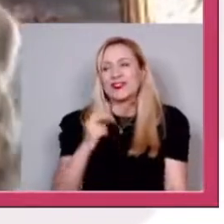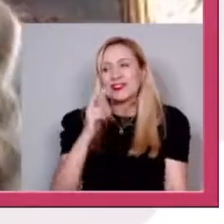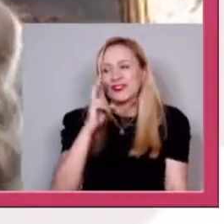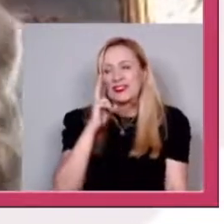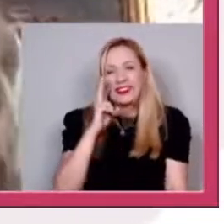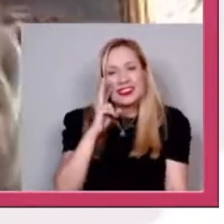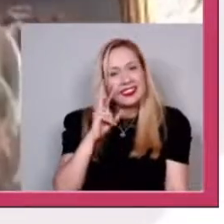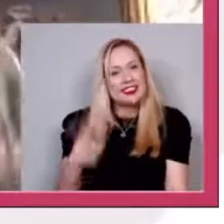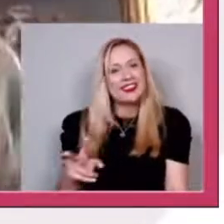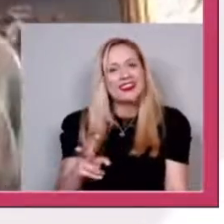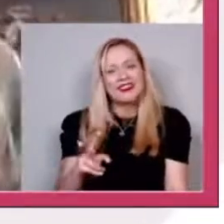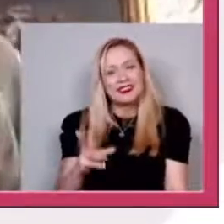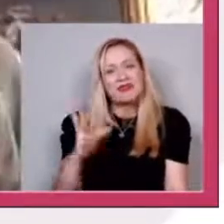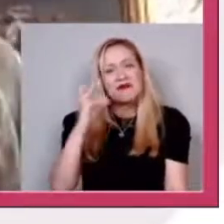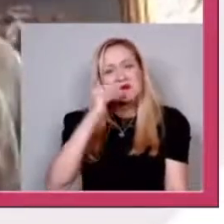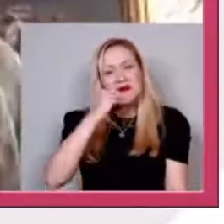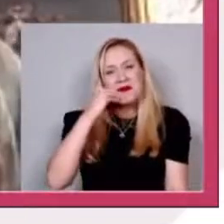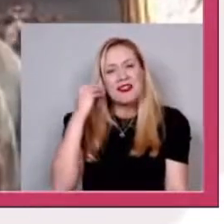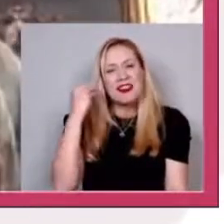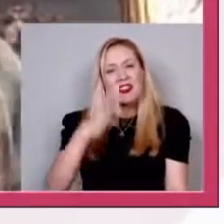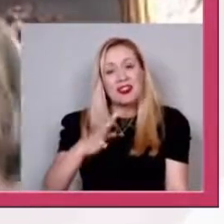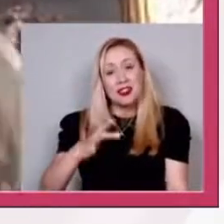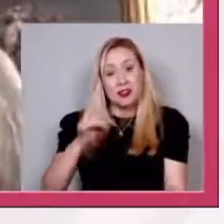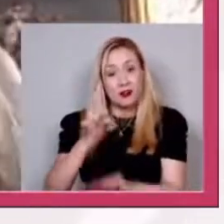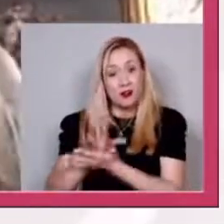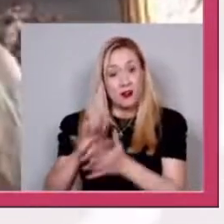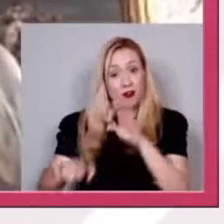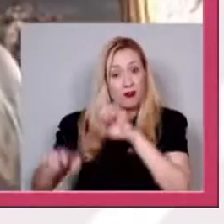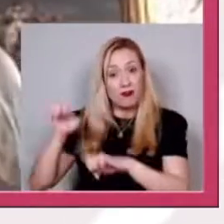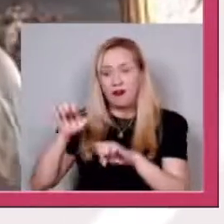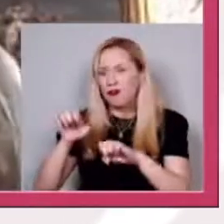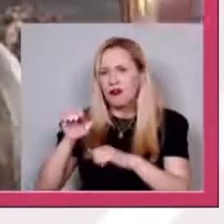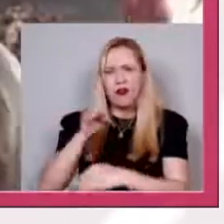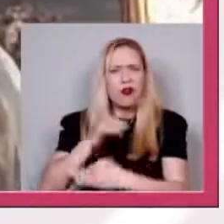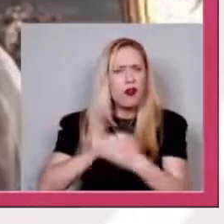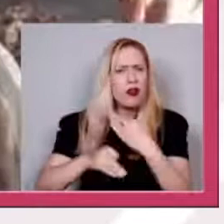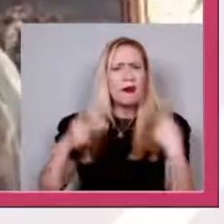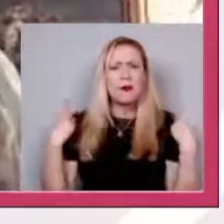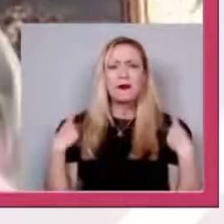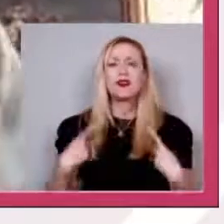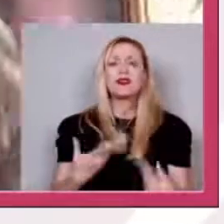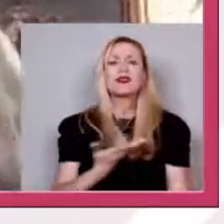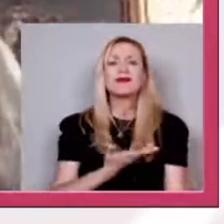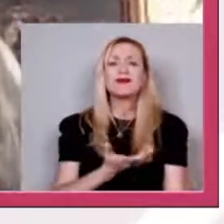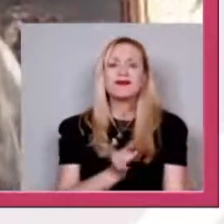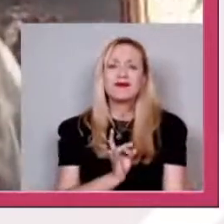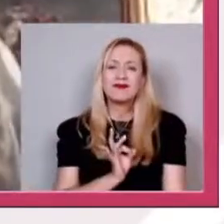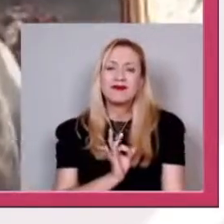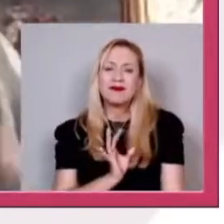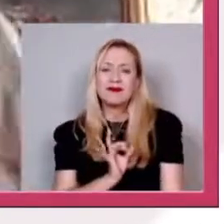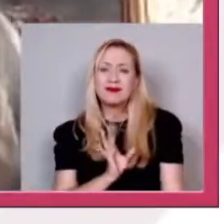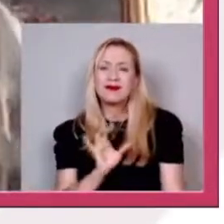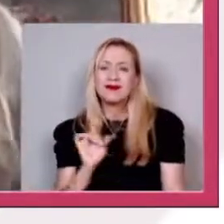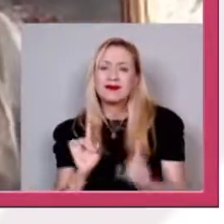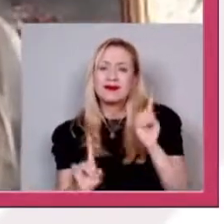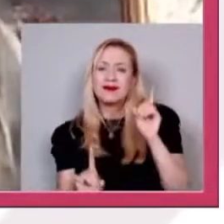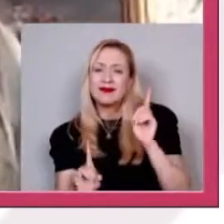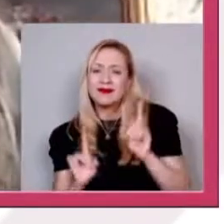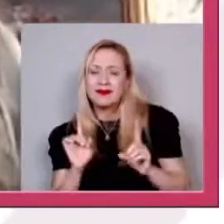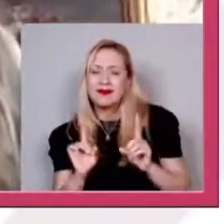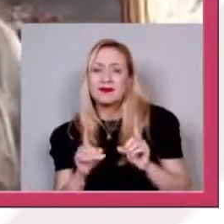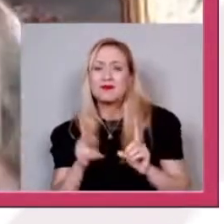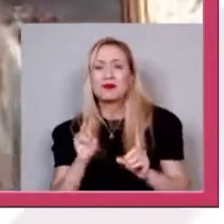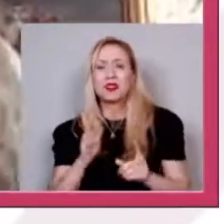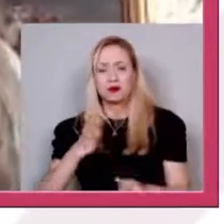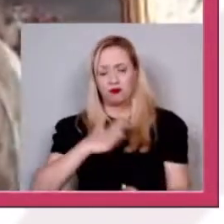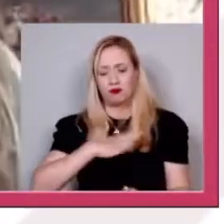que dársele, y no solamente a las personas mayores, a todas las personas, porque están acudiendo y siguen acudiendo a ejercer un derecho,